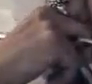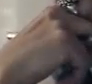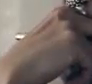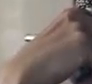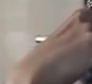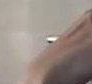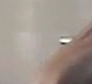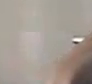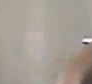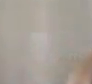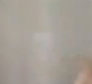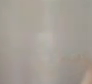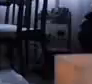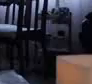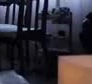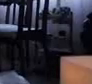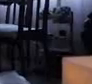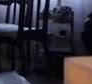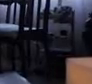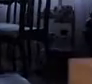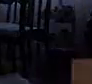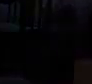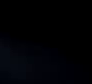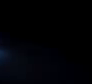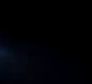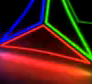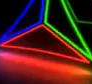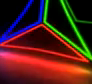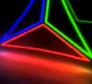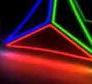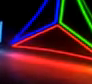pie. Yerba buena nunca.